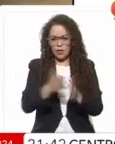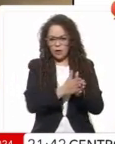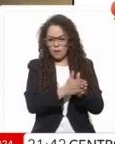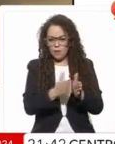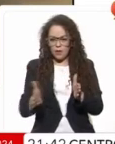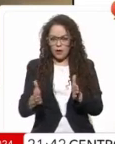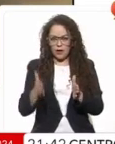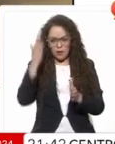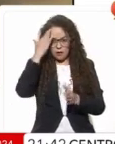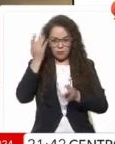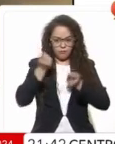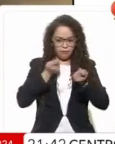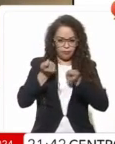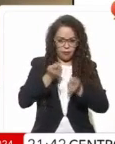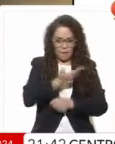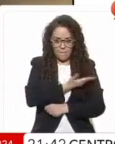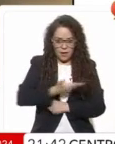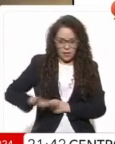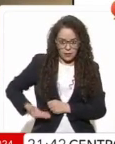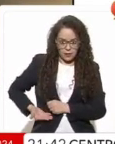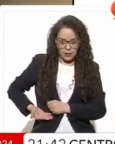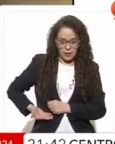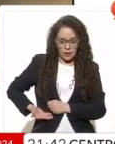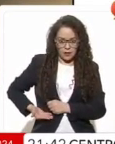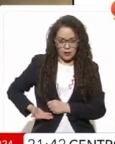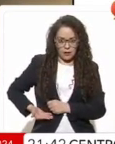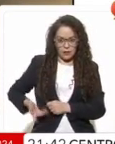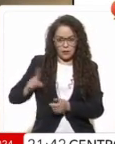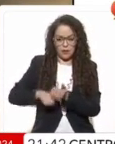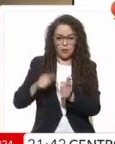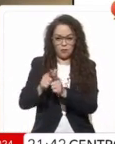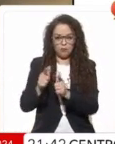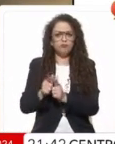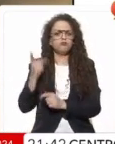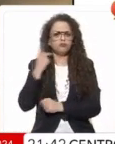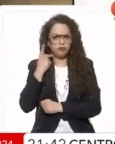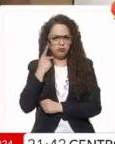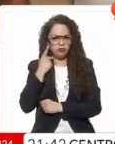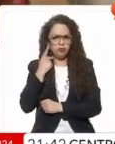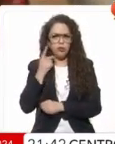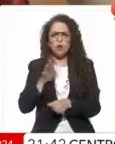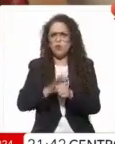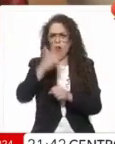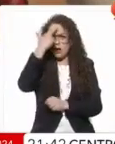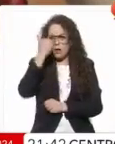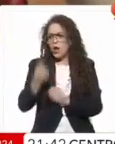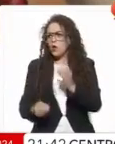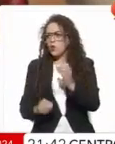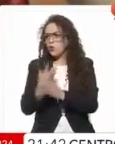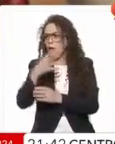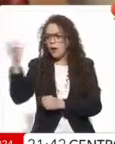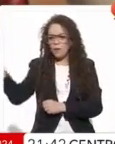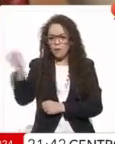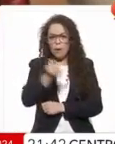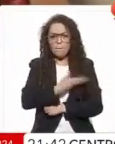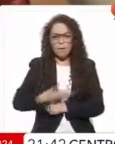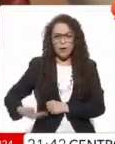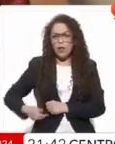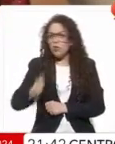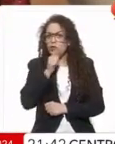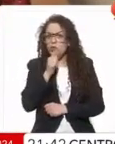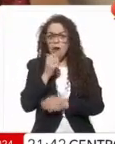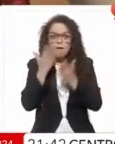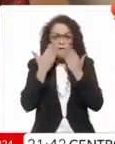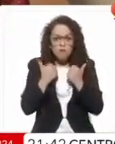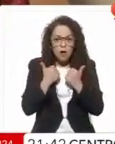estatutario de una dirigencia nacional y no se ha podido elegir, por la razón que sea, a la nueva dirigencia, el Consejo